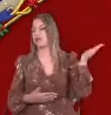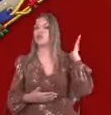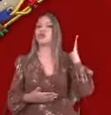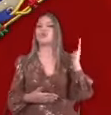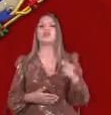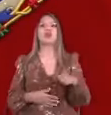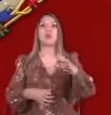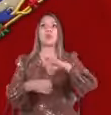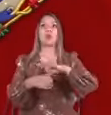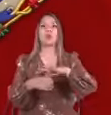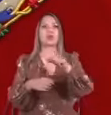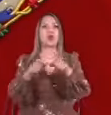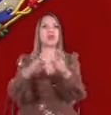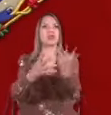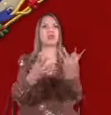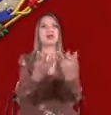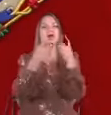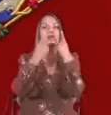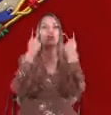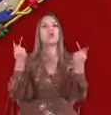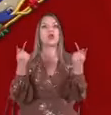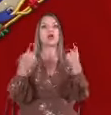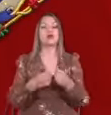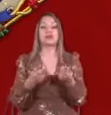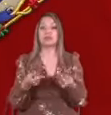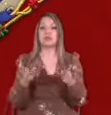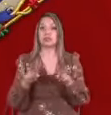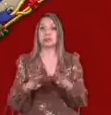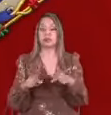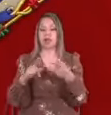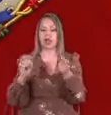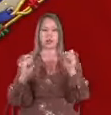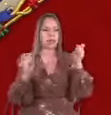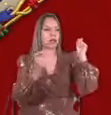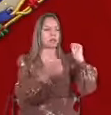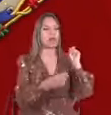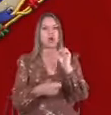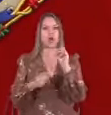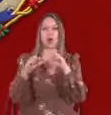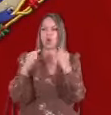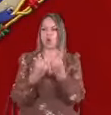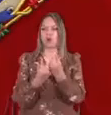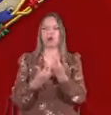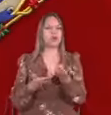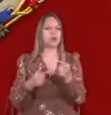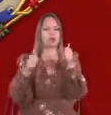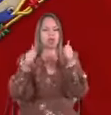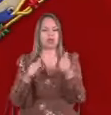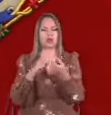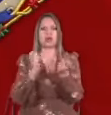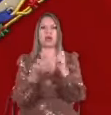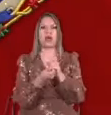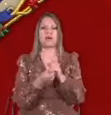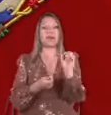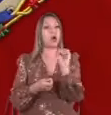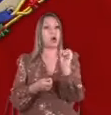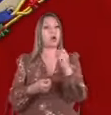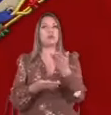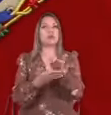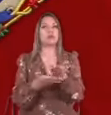cambiar de plan de gobierno, de aliados, de identidad política, sino también no hacer ningún esfuerzo por cumplir los ofrecimientos de